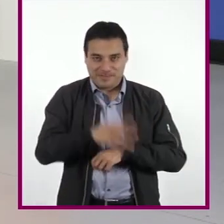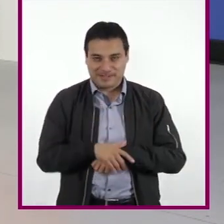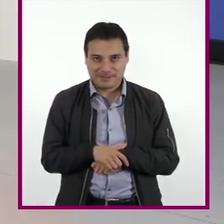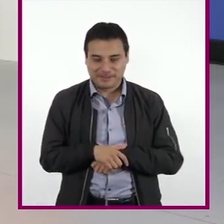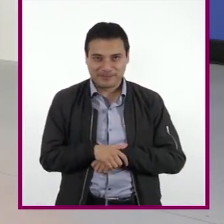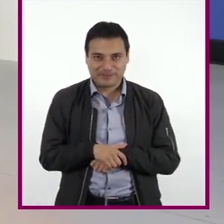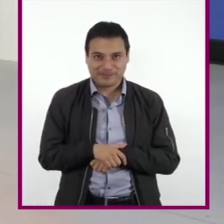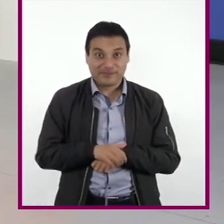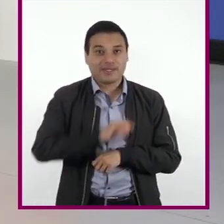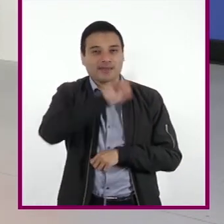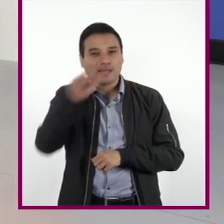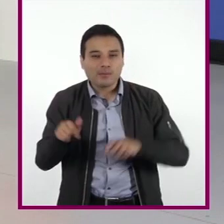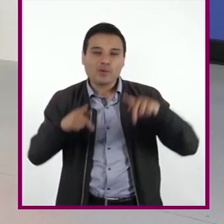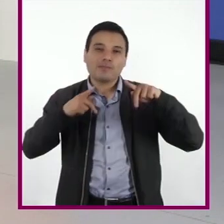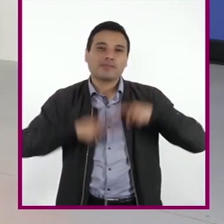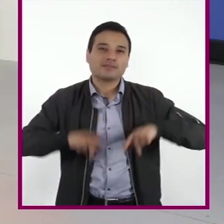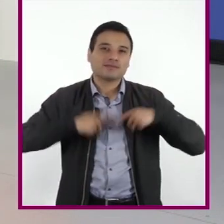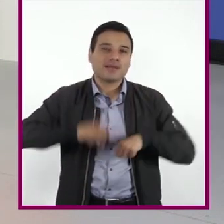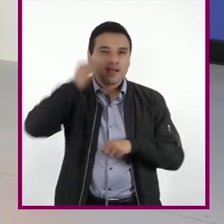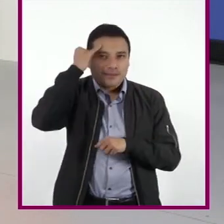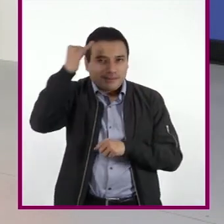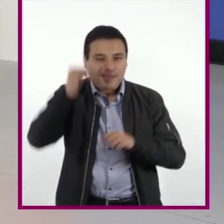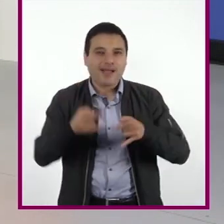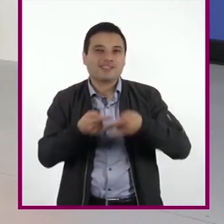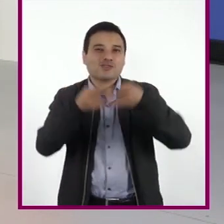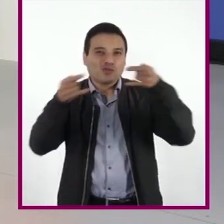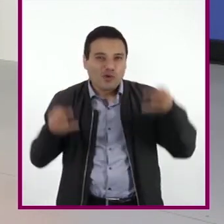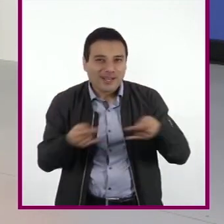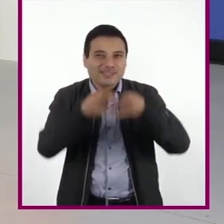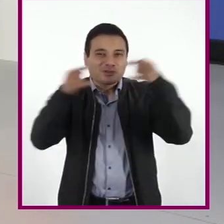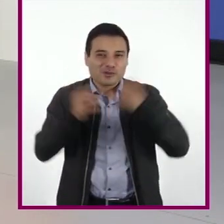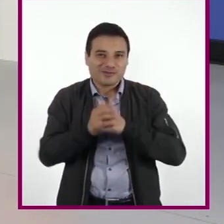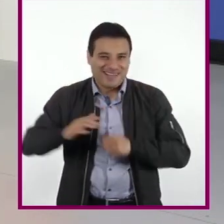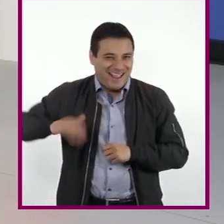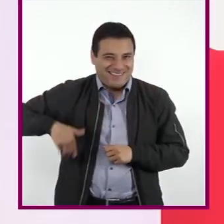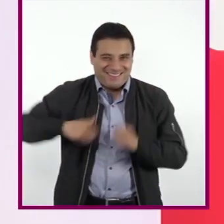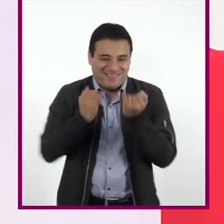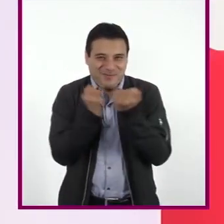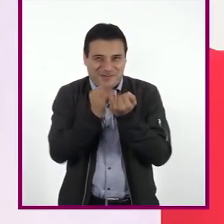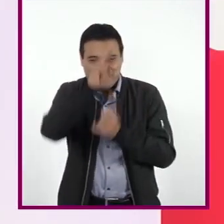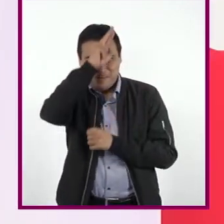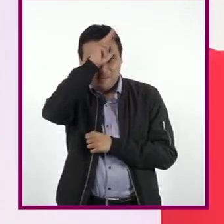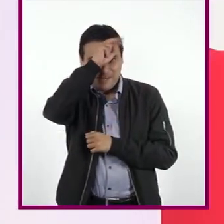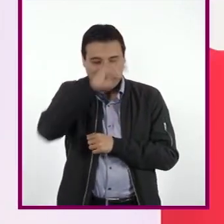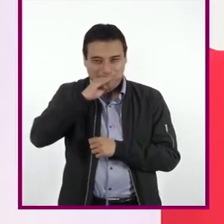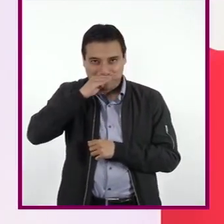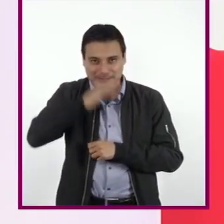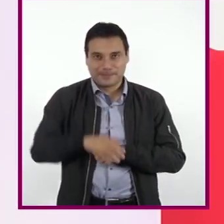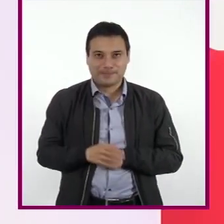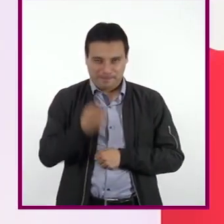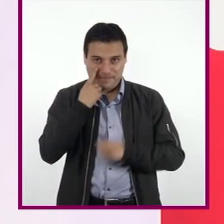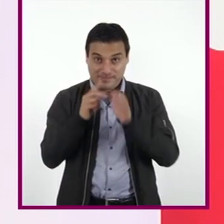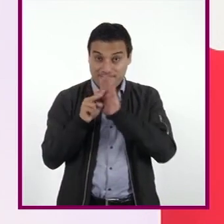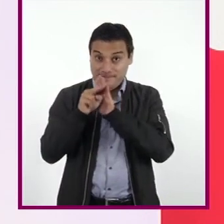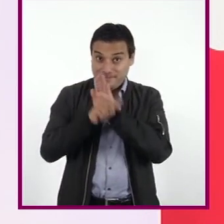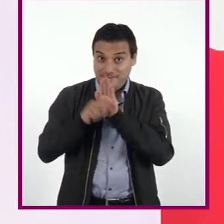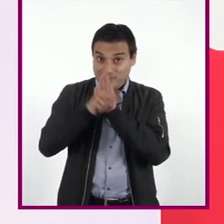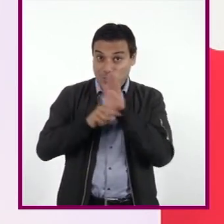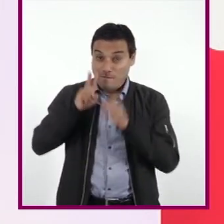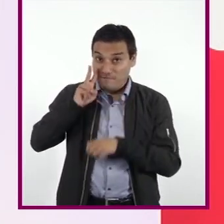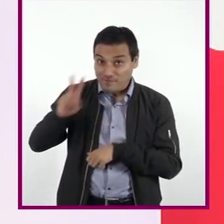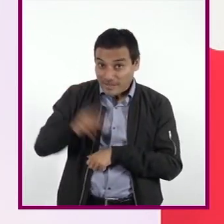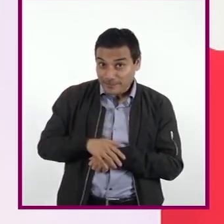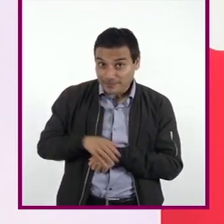que crean cuentos o mitos, como el de la hormiga y el maíz. Veamos el siguiente video para que